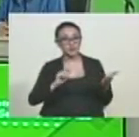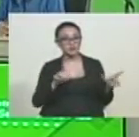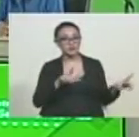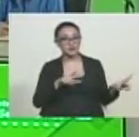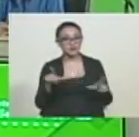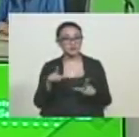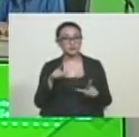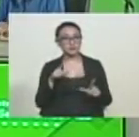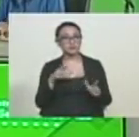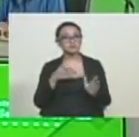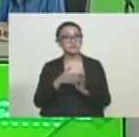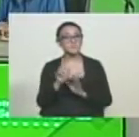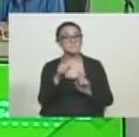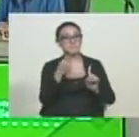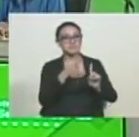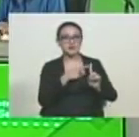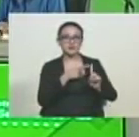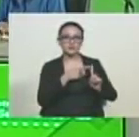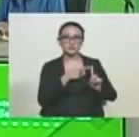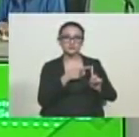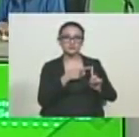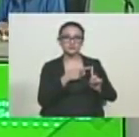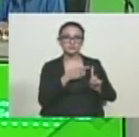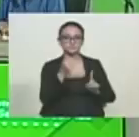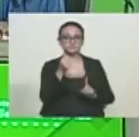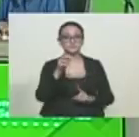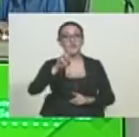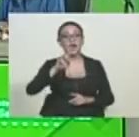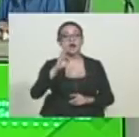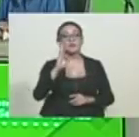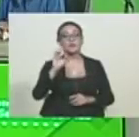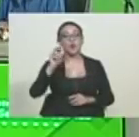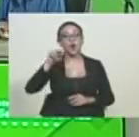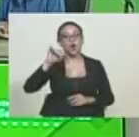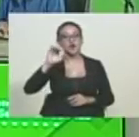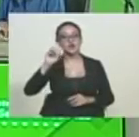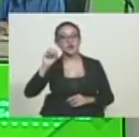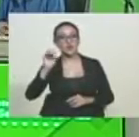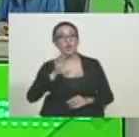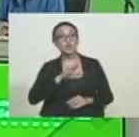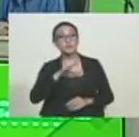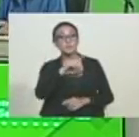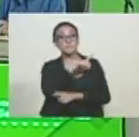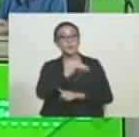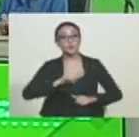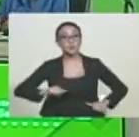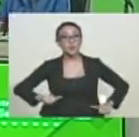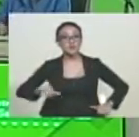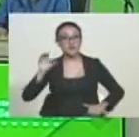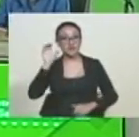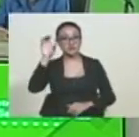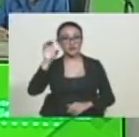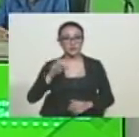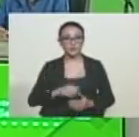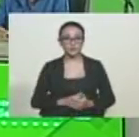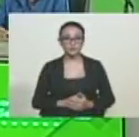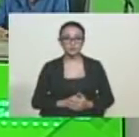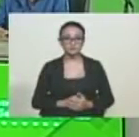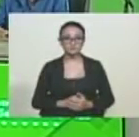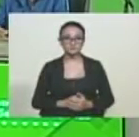listos para hablar, el primero de ellos es Arbonio Ortega, Estado Portuguesa. Arbonio,